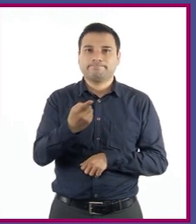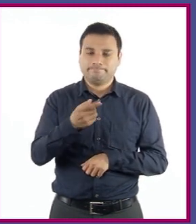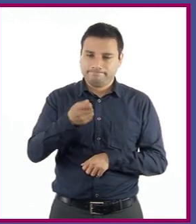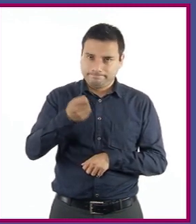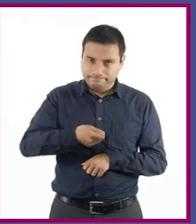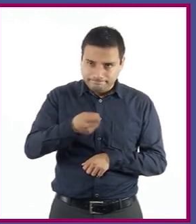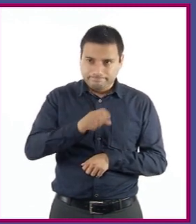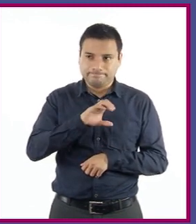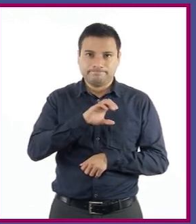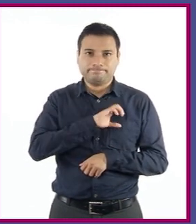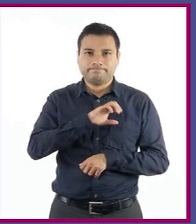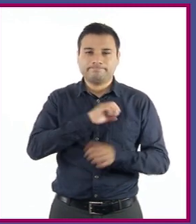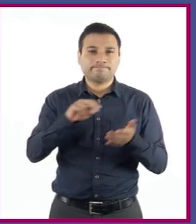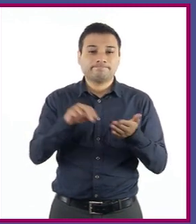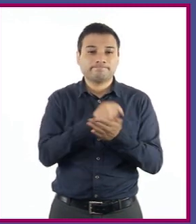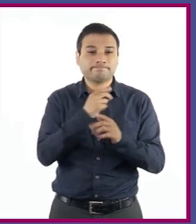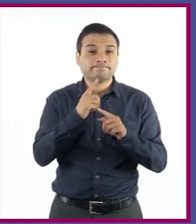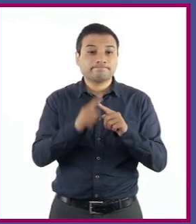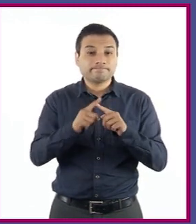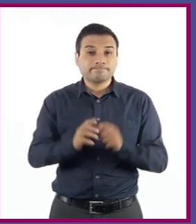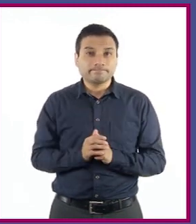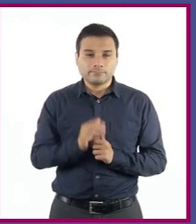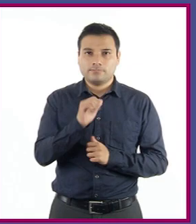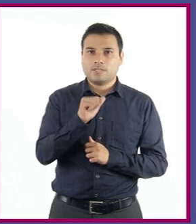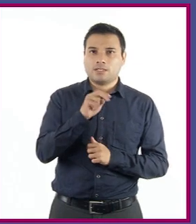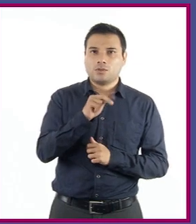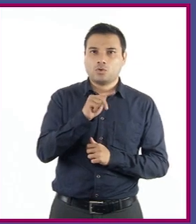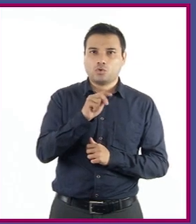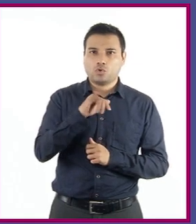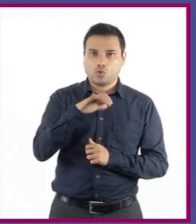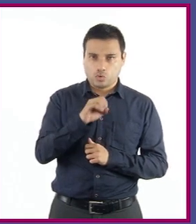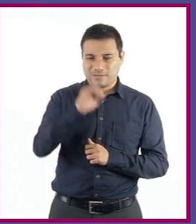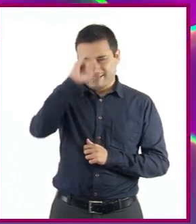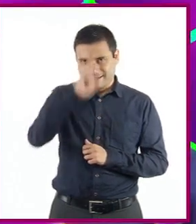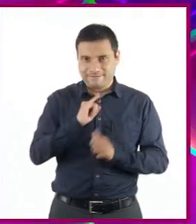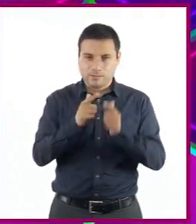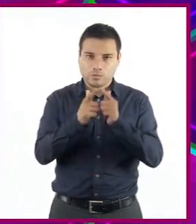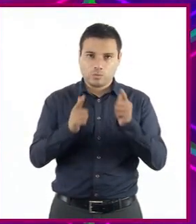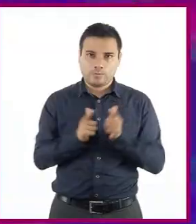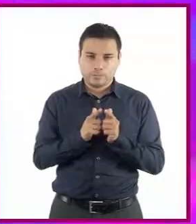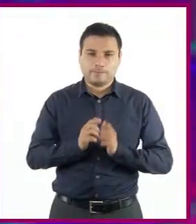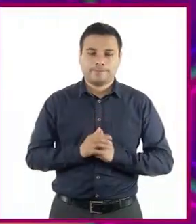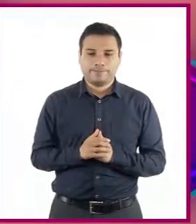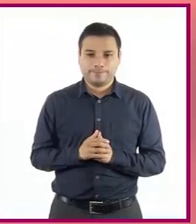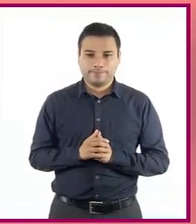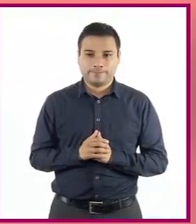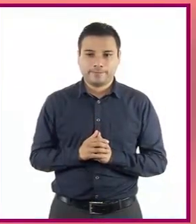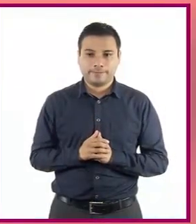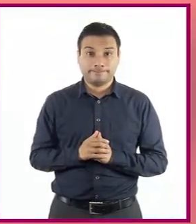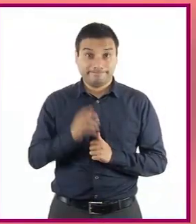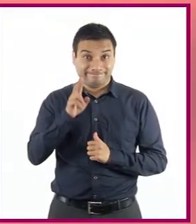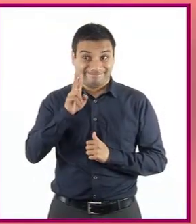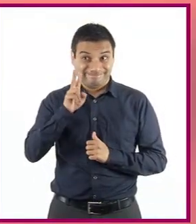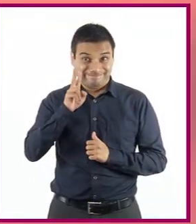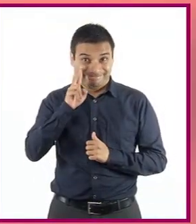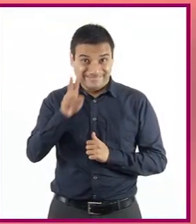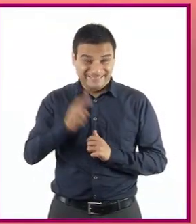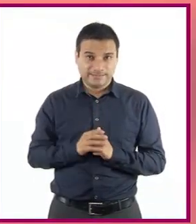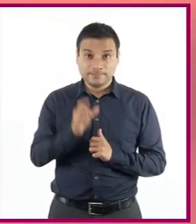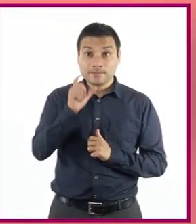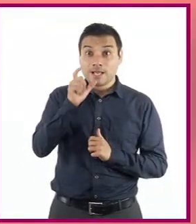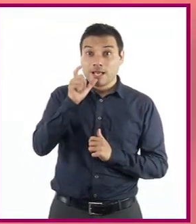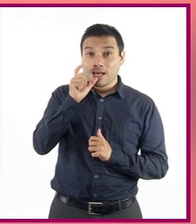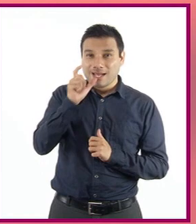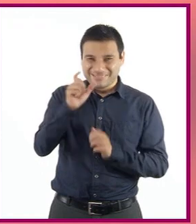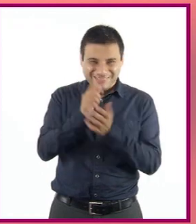saludo. Atentamente, Antonio Gaitán, jefe del grupo. ¿Observaron que se encuentran algunas palabras